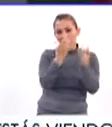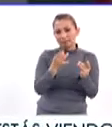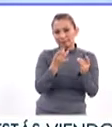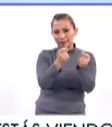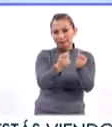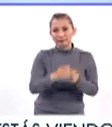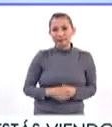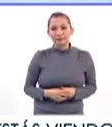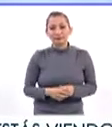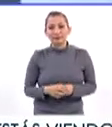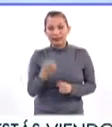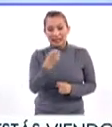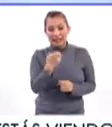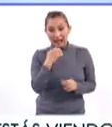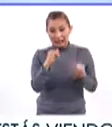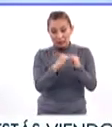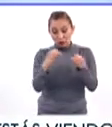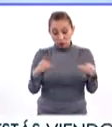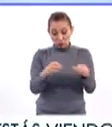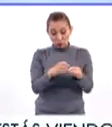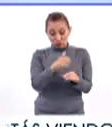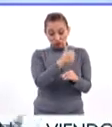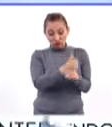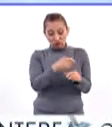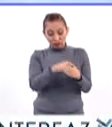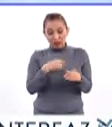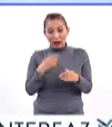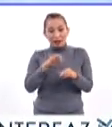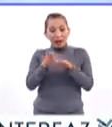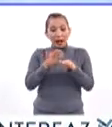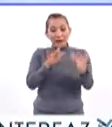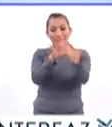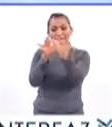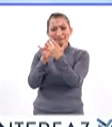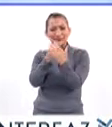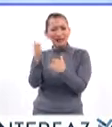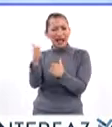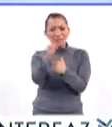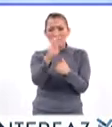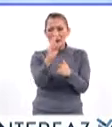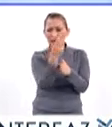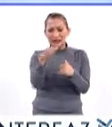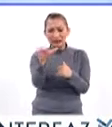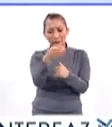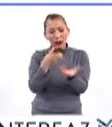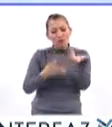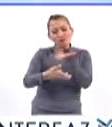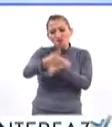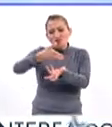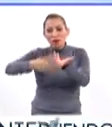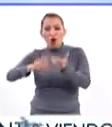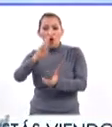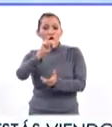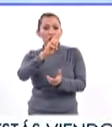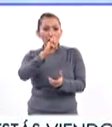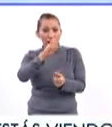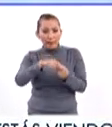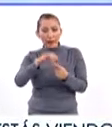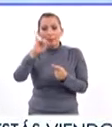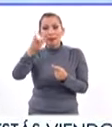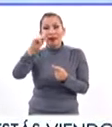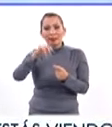calidad. Esa nueva institución va a trabajar con todas las universidades para también tener oferta compartida con ellas. La UNAM, el